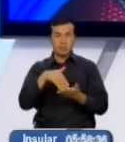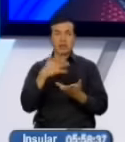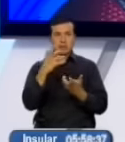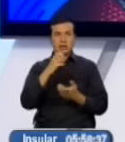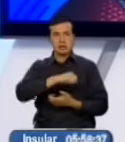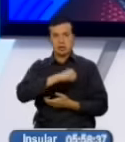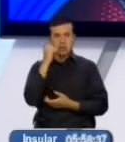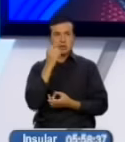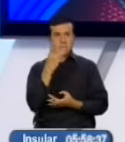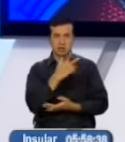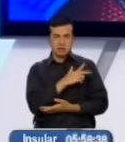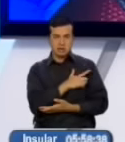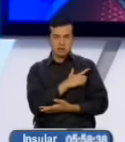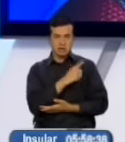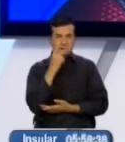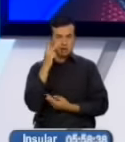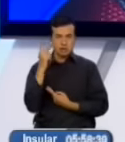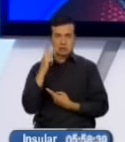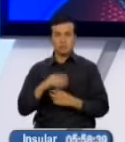declaraciones de representantes de ambos equipos.